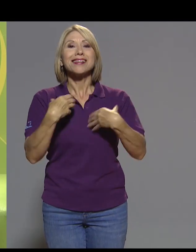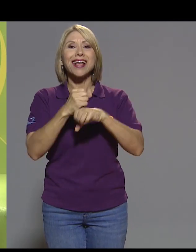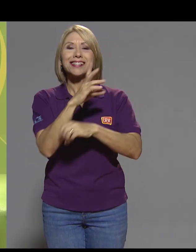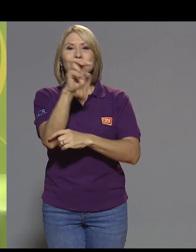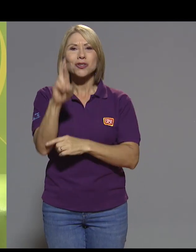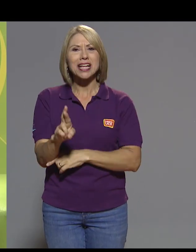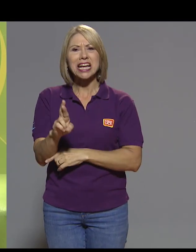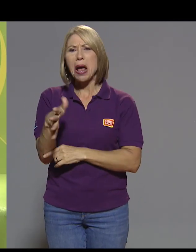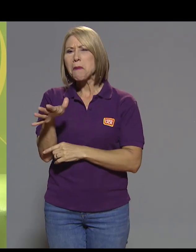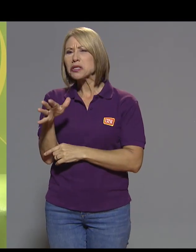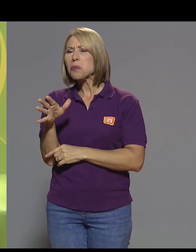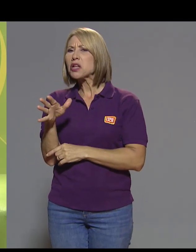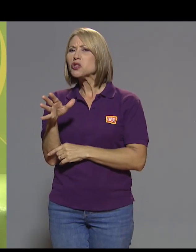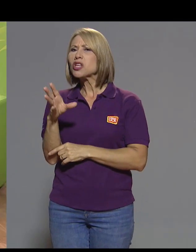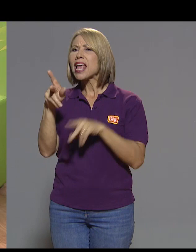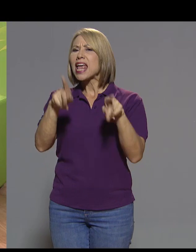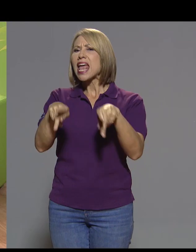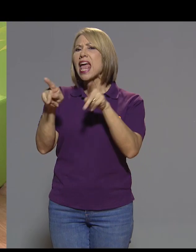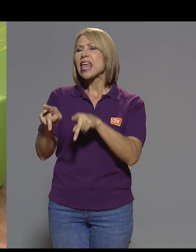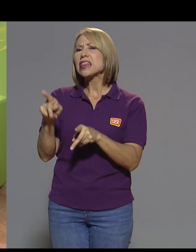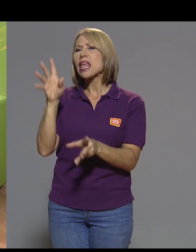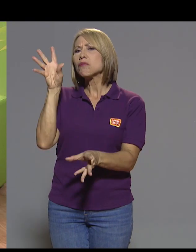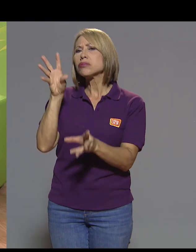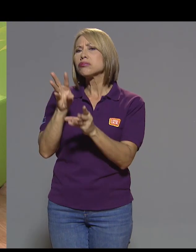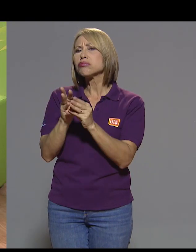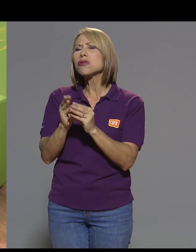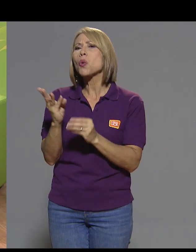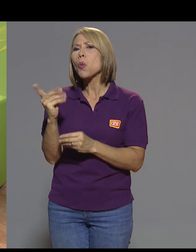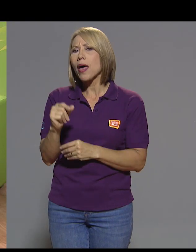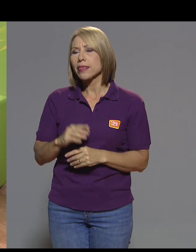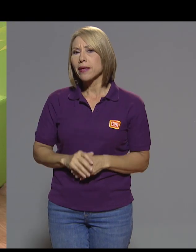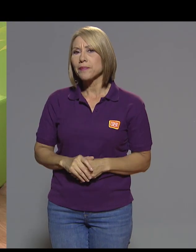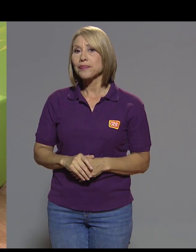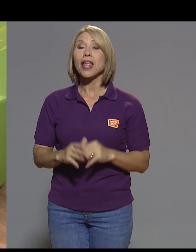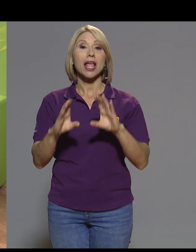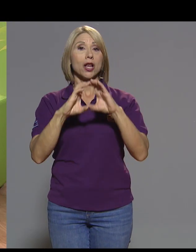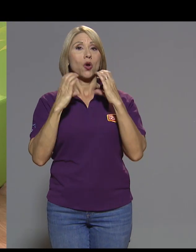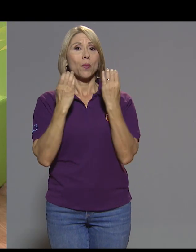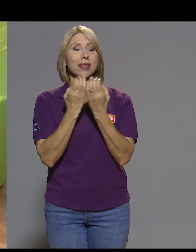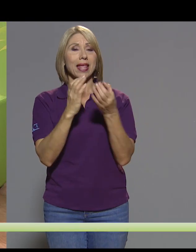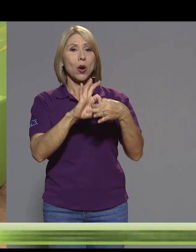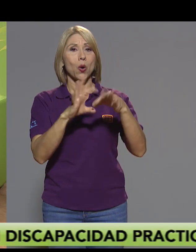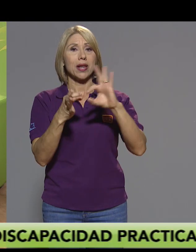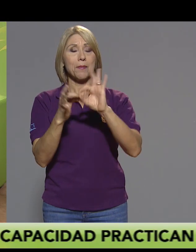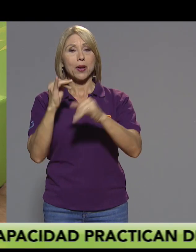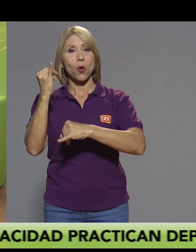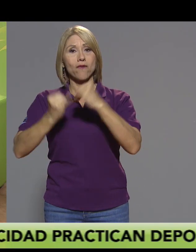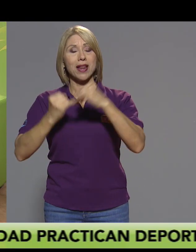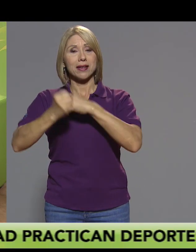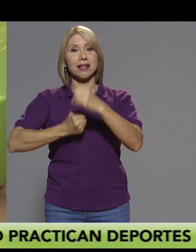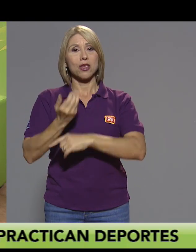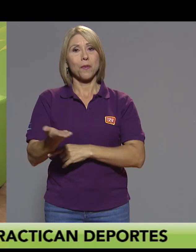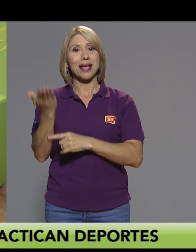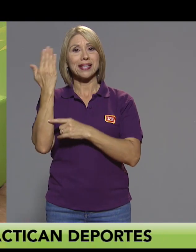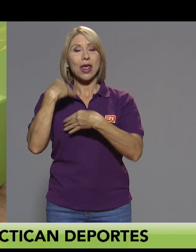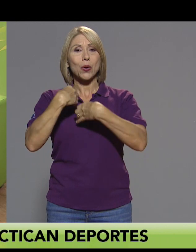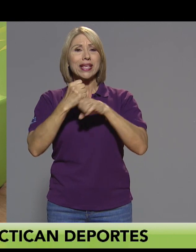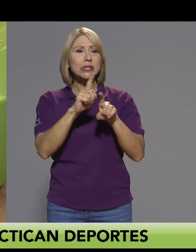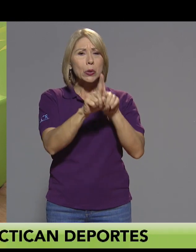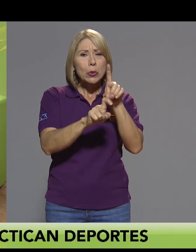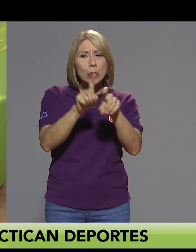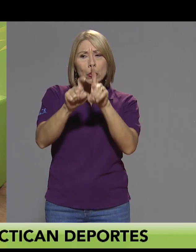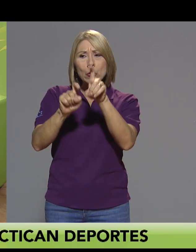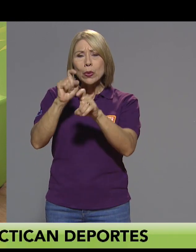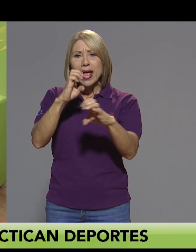como de cuánta gente estamos hablando andrés si bueno el de hecho el comité olímpico realizó una encuesta a finales del año anterior con las